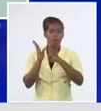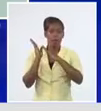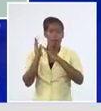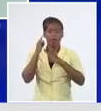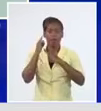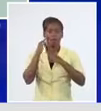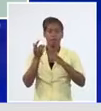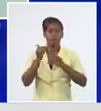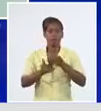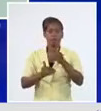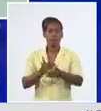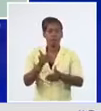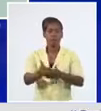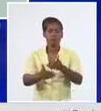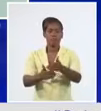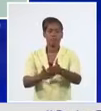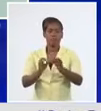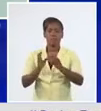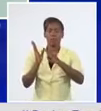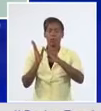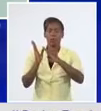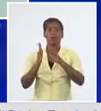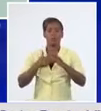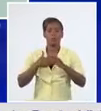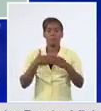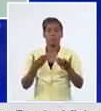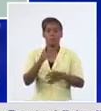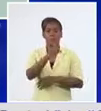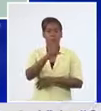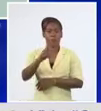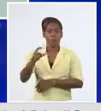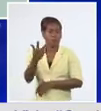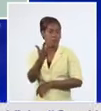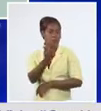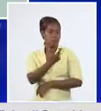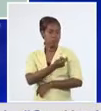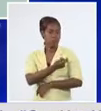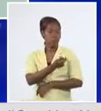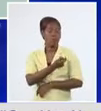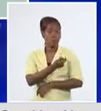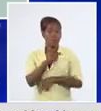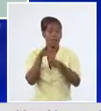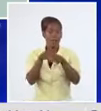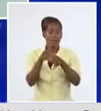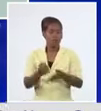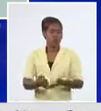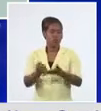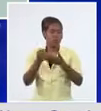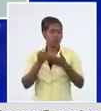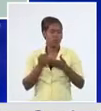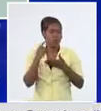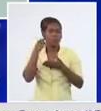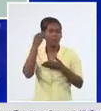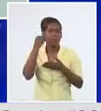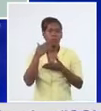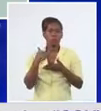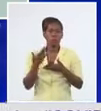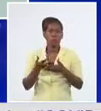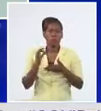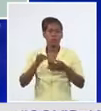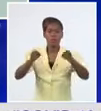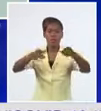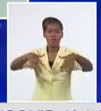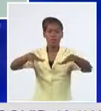comportamiento de la vacuna, de la vacunación, lo que nos dejó la intervención sanitaria, pues debemos de resolver, como